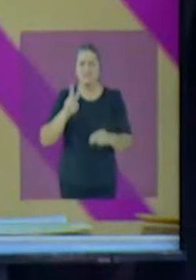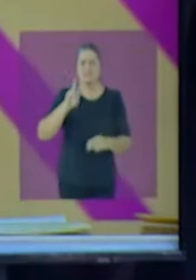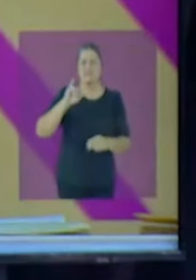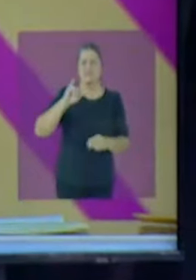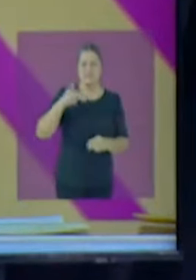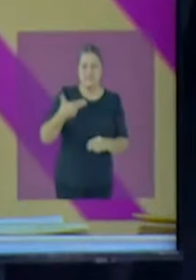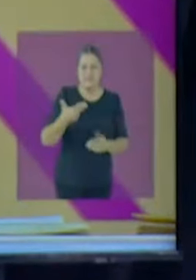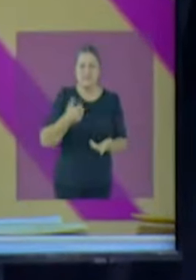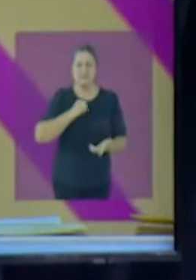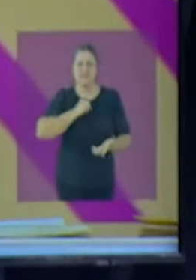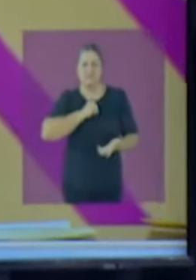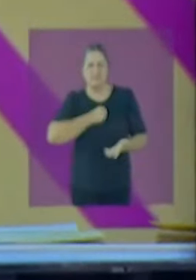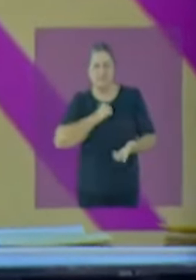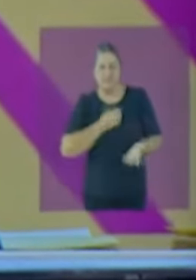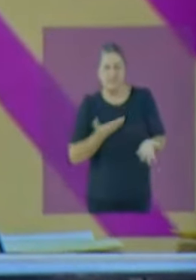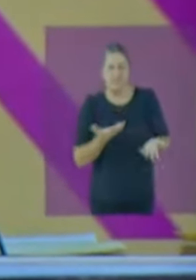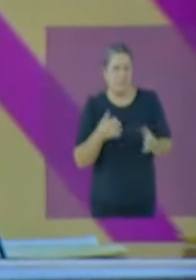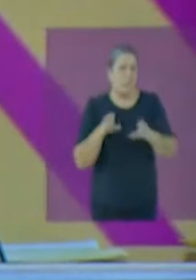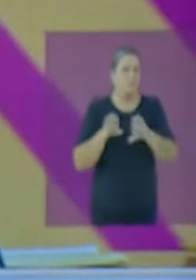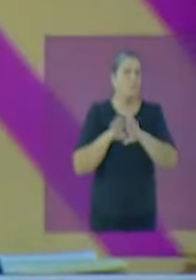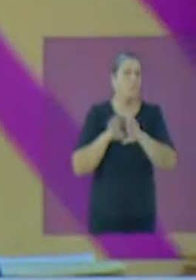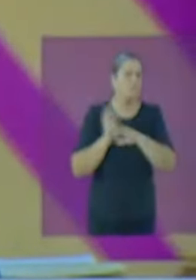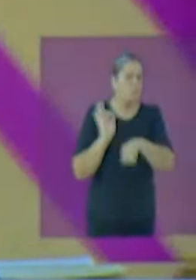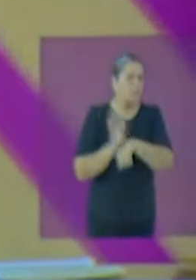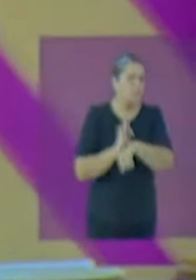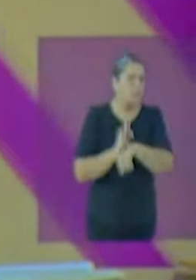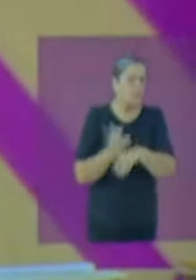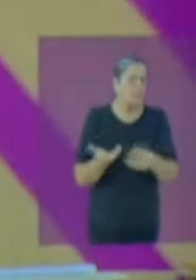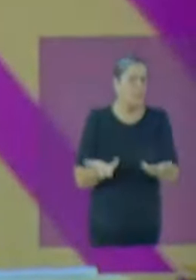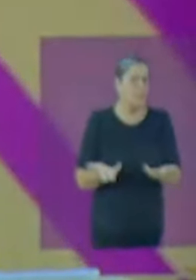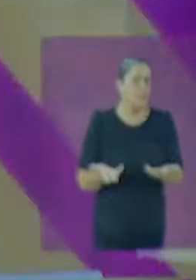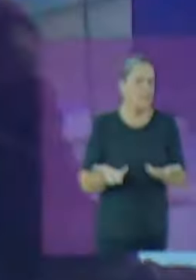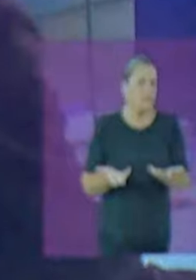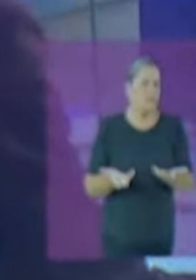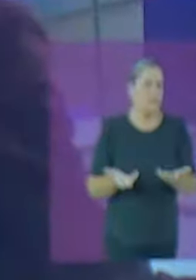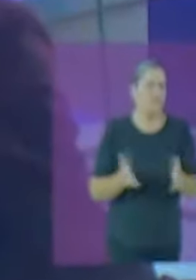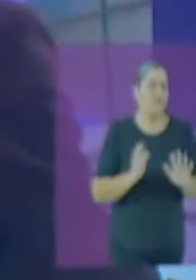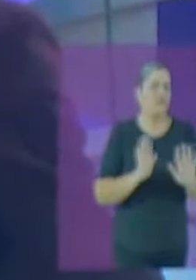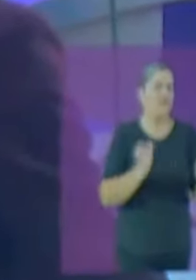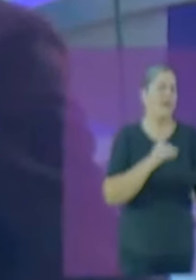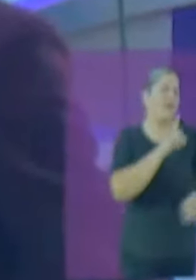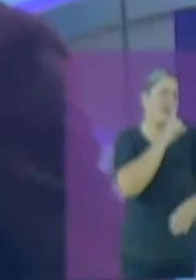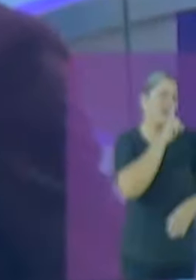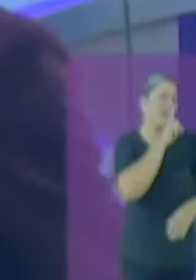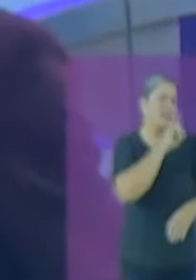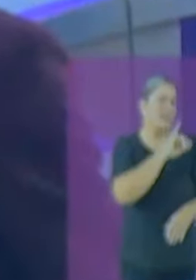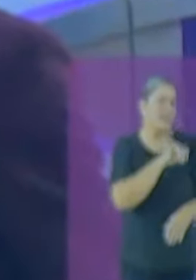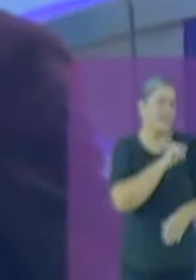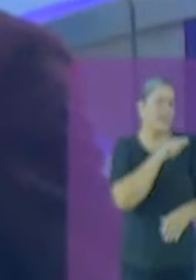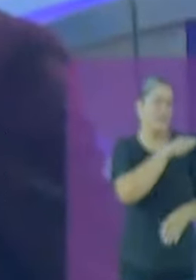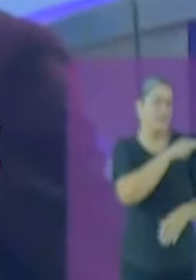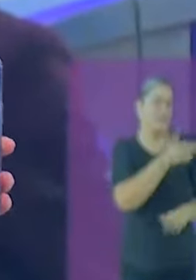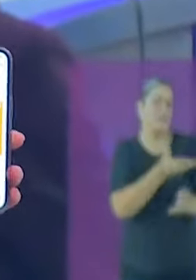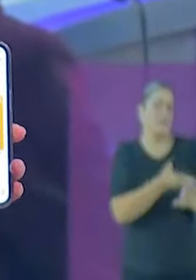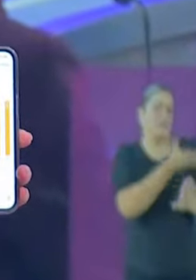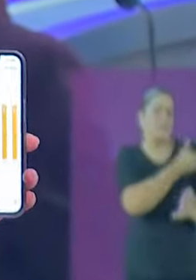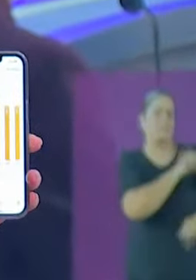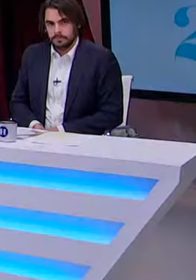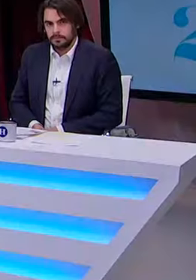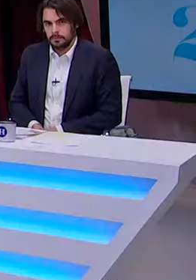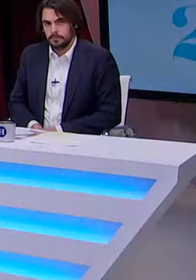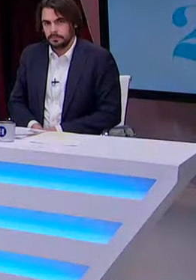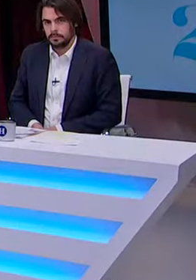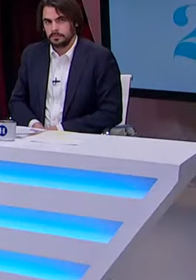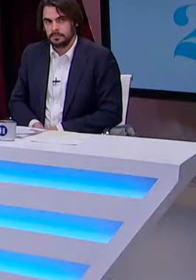las publicaciones del INEGI, cómo de hecho pasó de 75.4 a 75.5. La